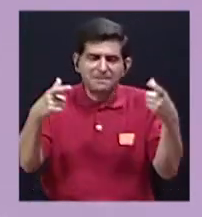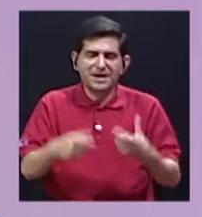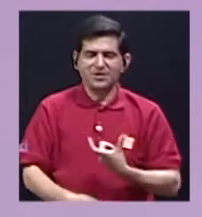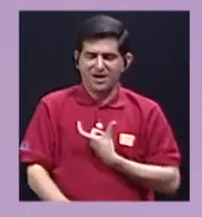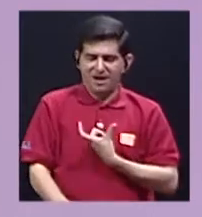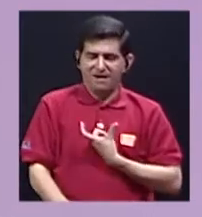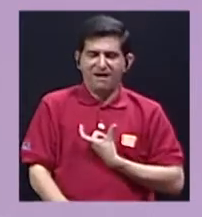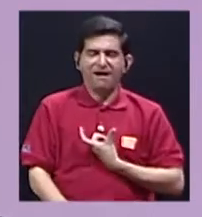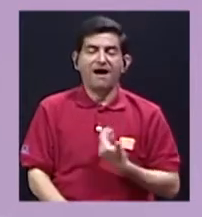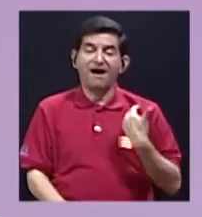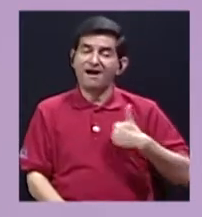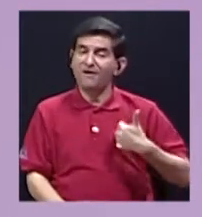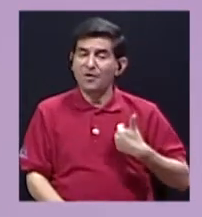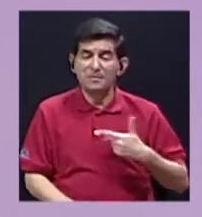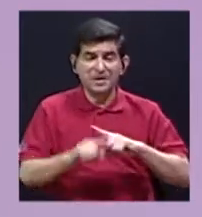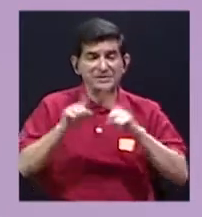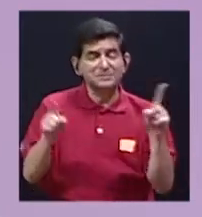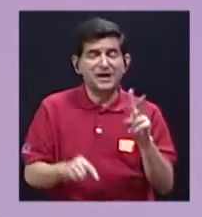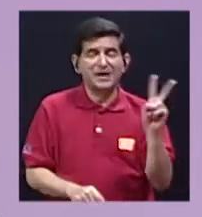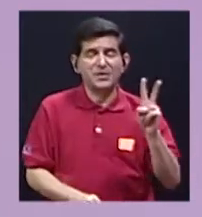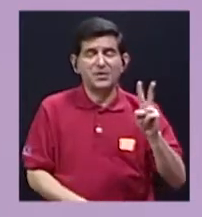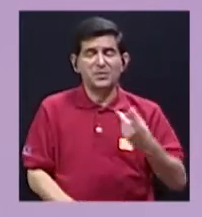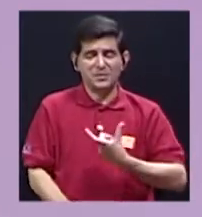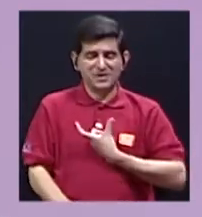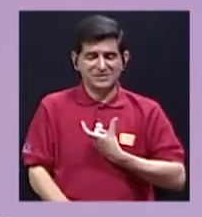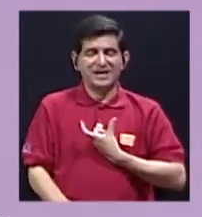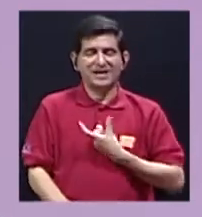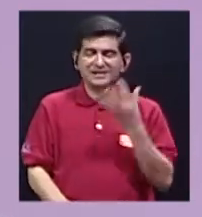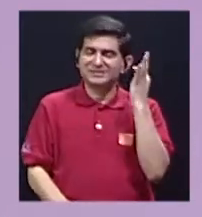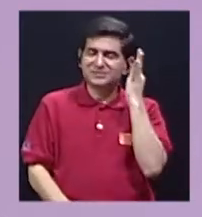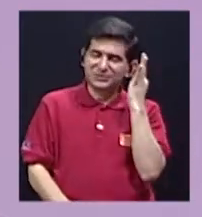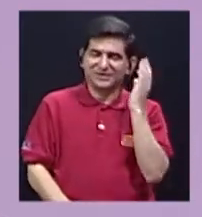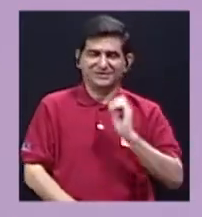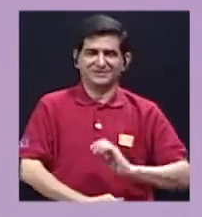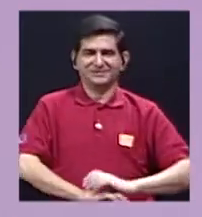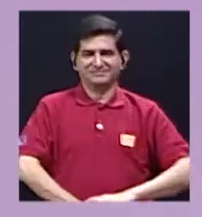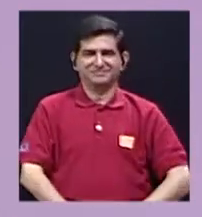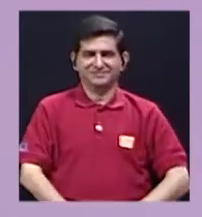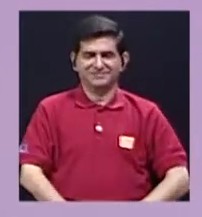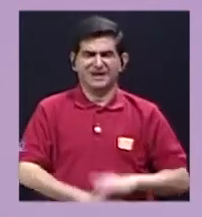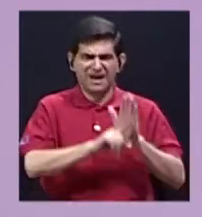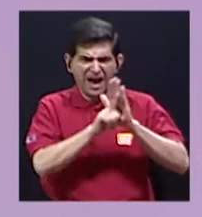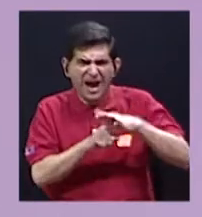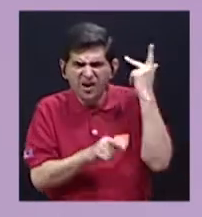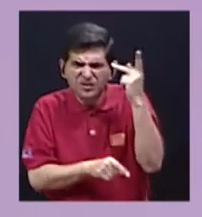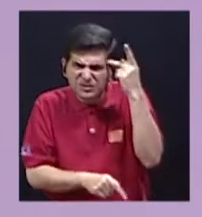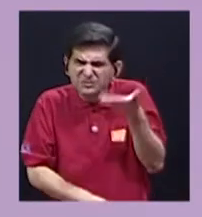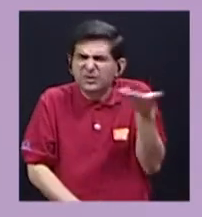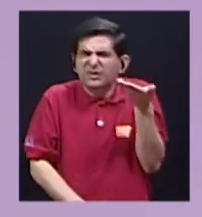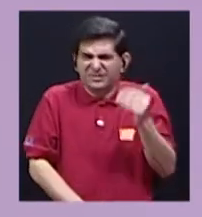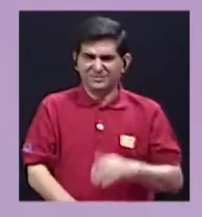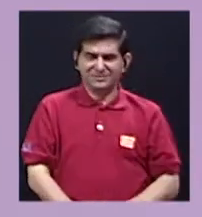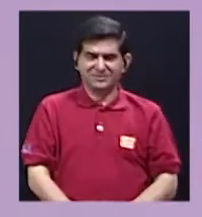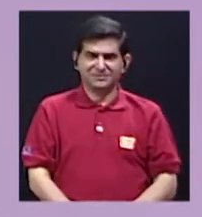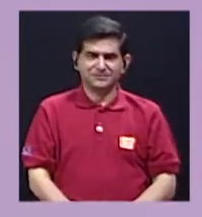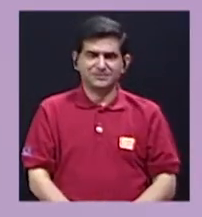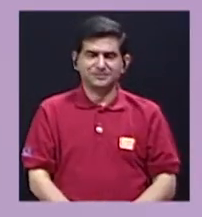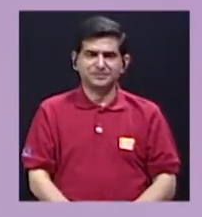alcaldes son hombres y las mujeres llegadas en bici alcaldesas y el acoso político es precisamente